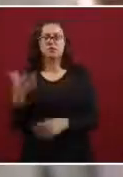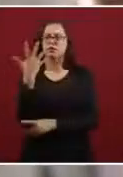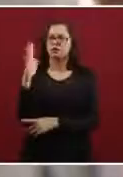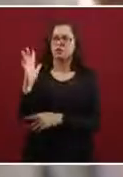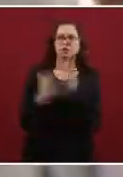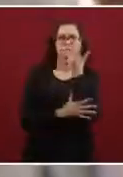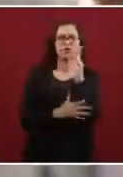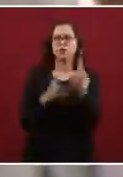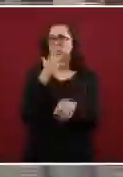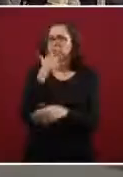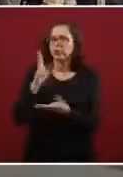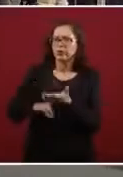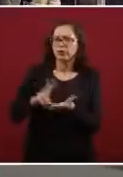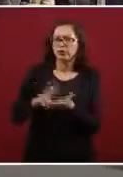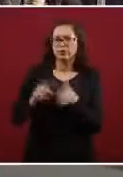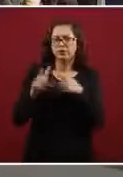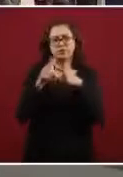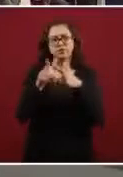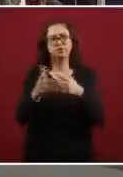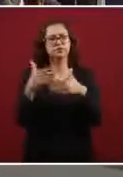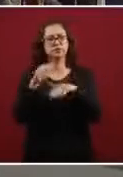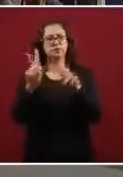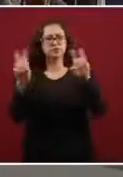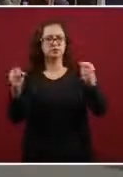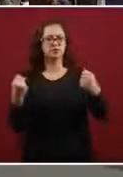fronteriza? Gracias.